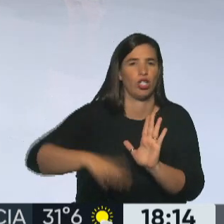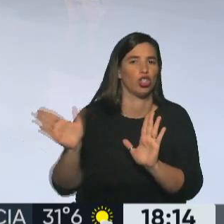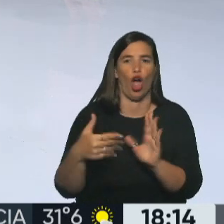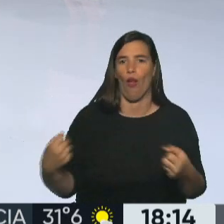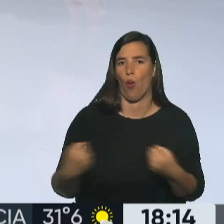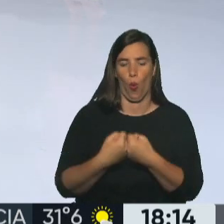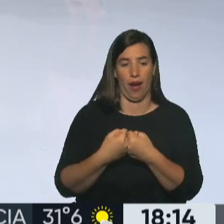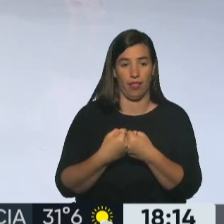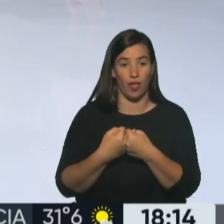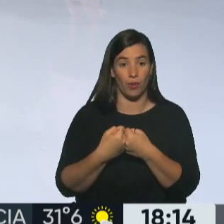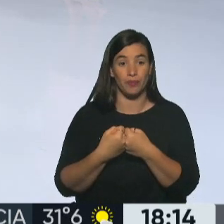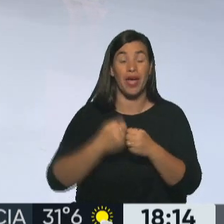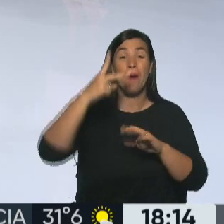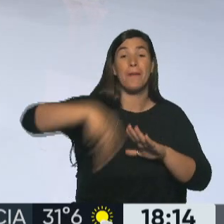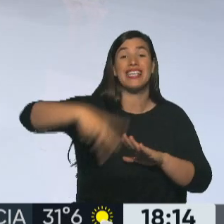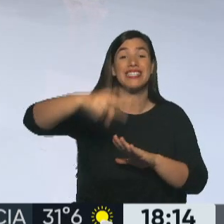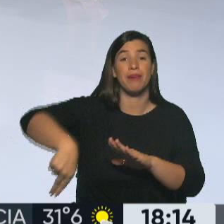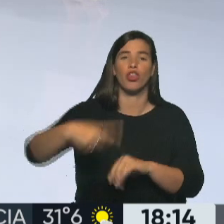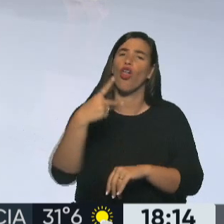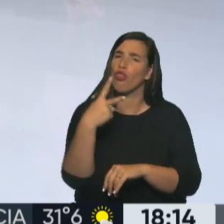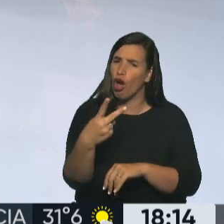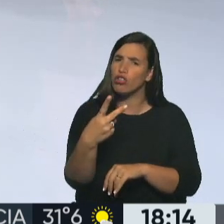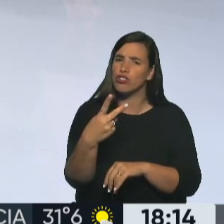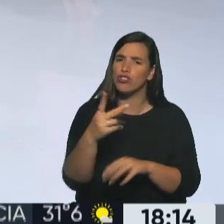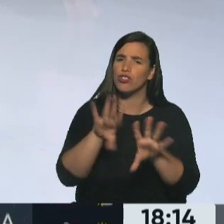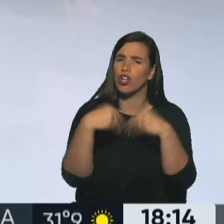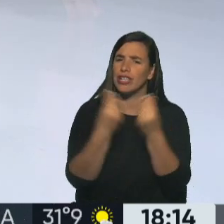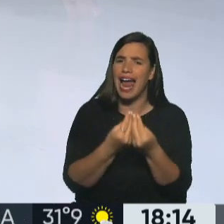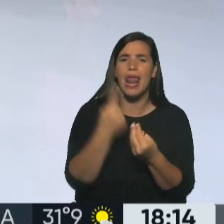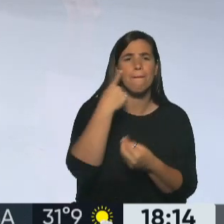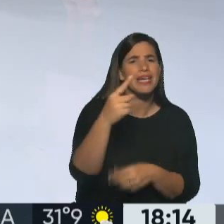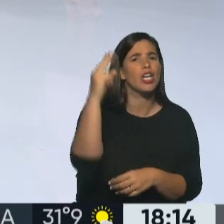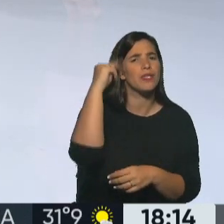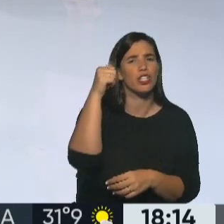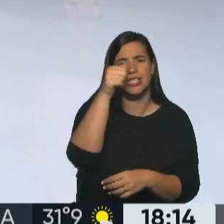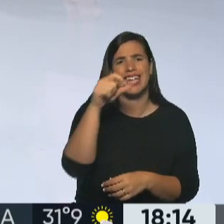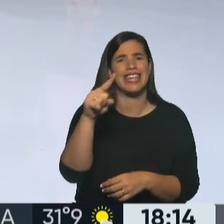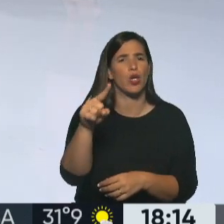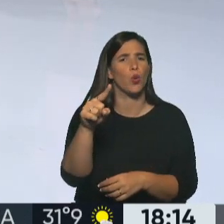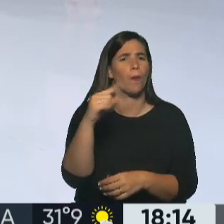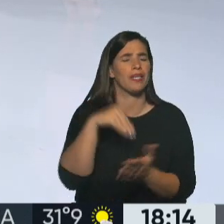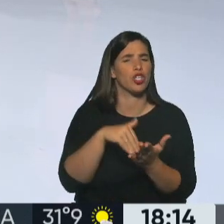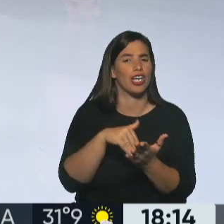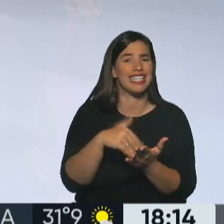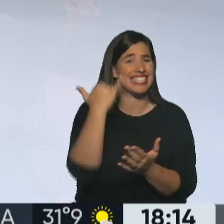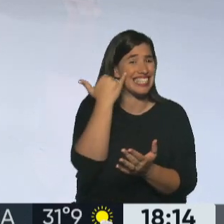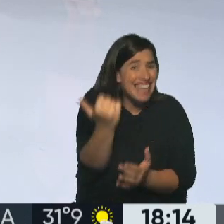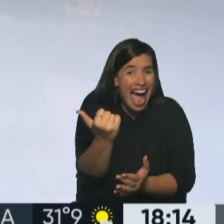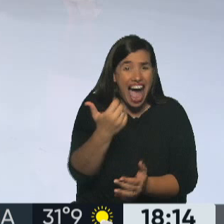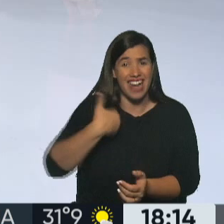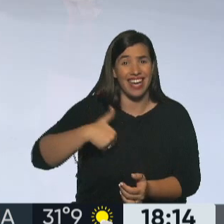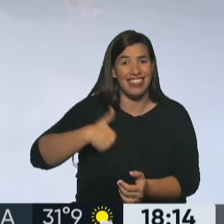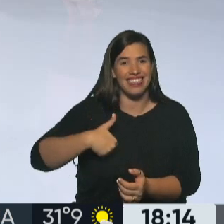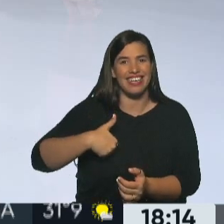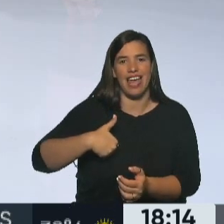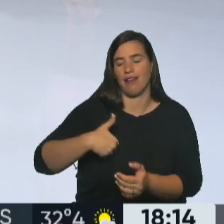que en realidad son 2 vencimientos que suman 1.961 millones, ya avisó Argentina que los traslada a